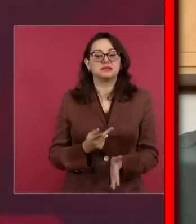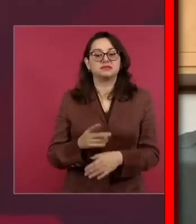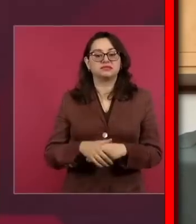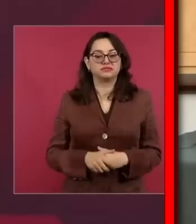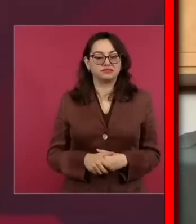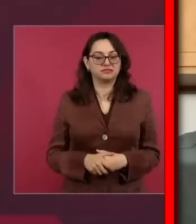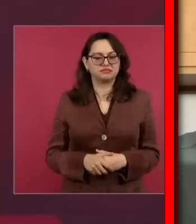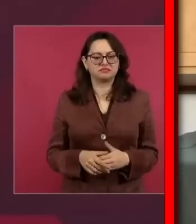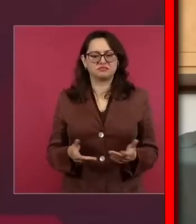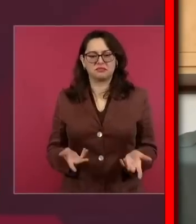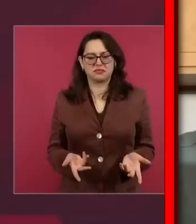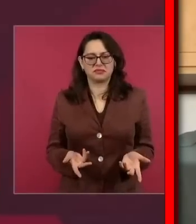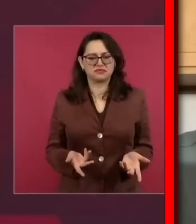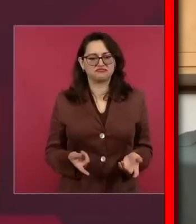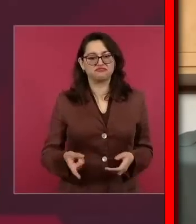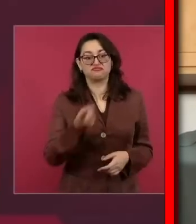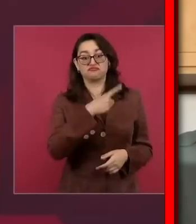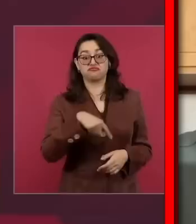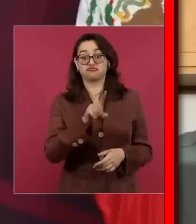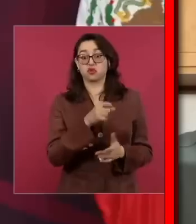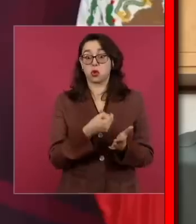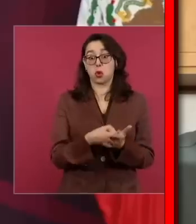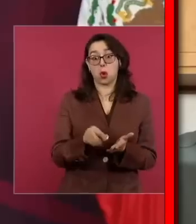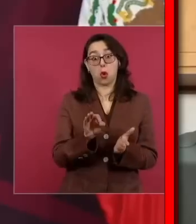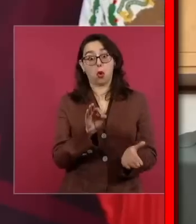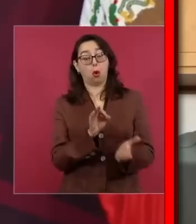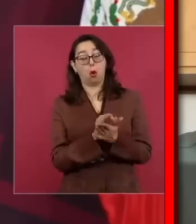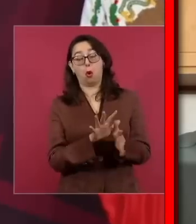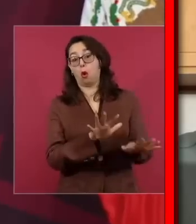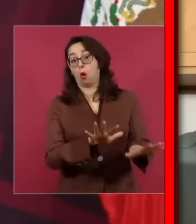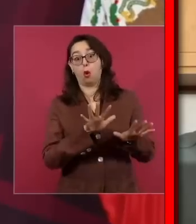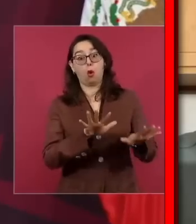con juicios temerarios.